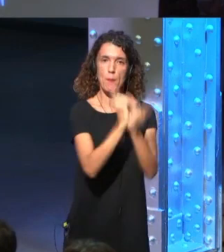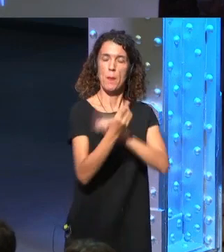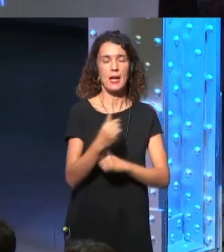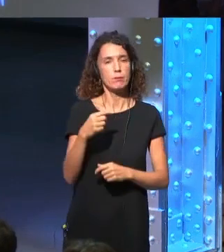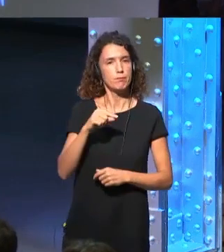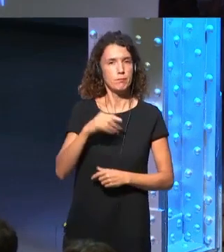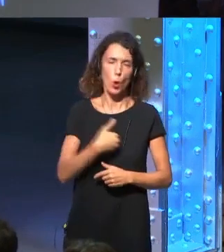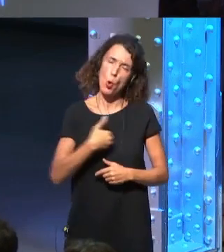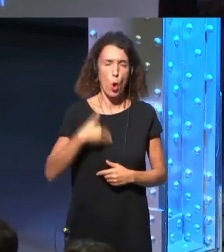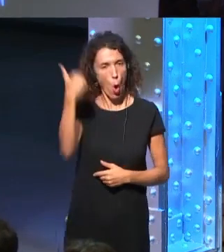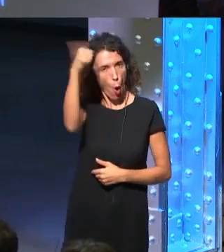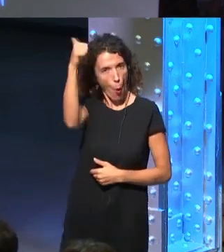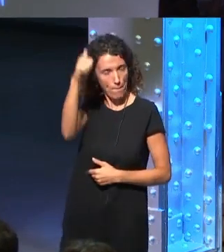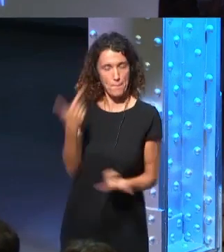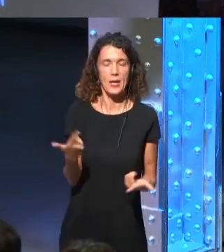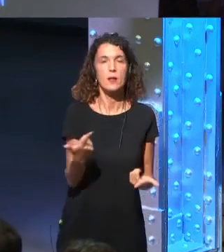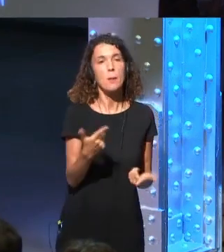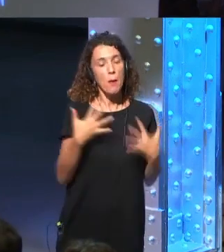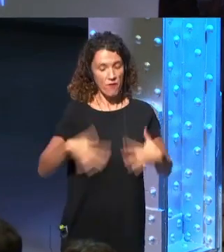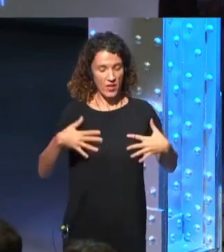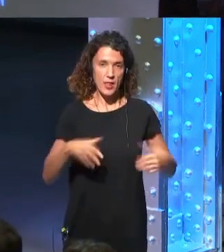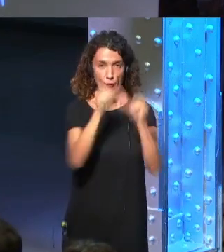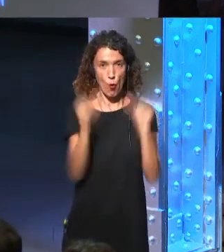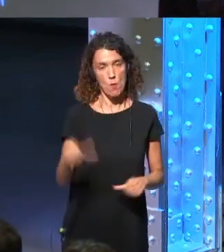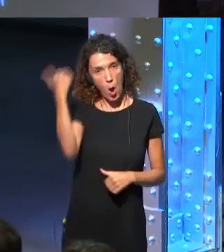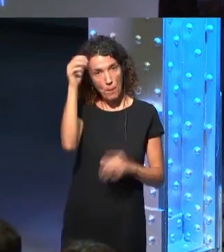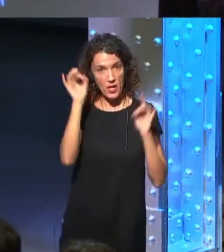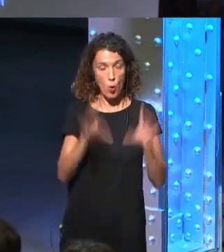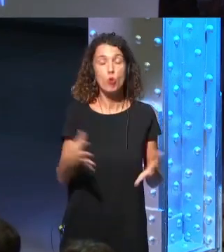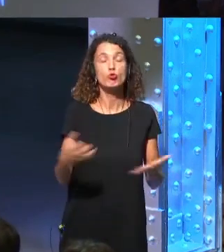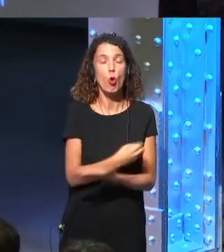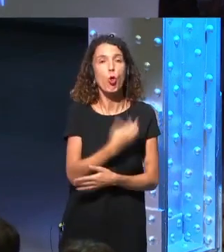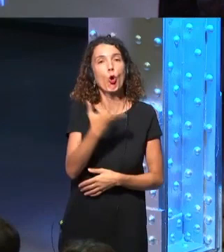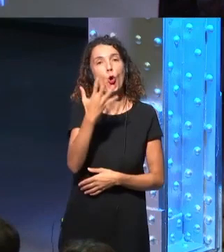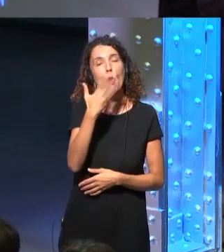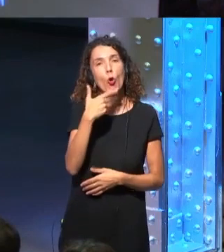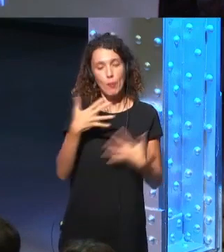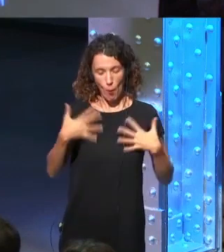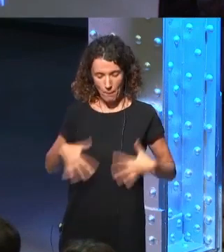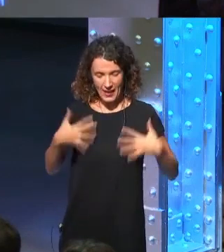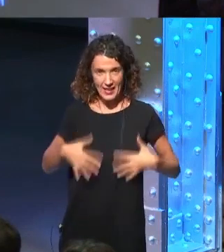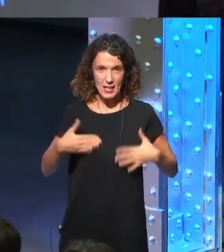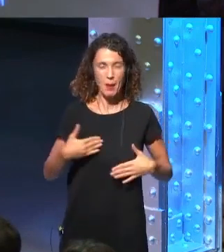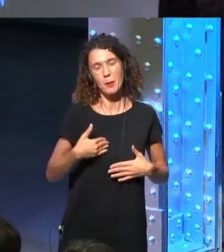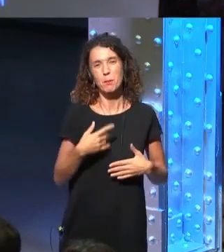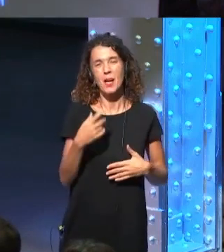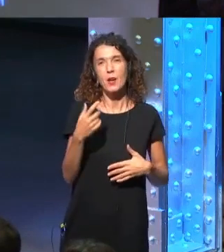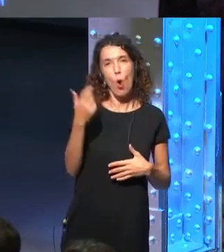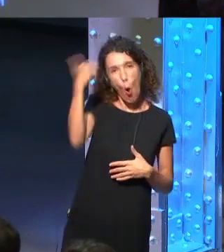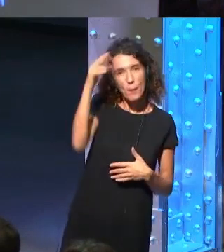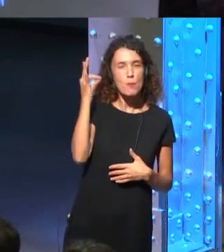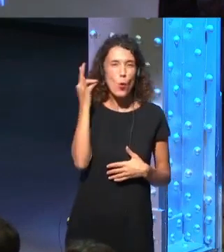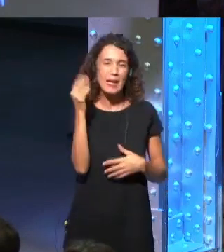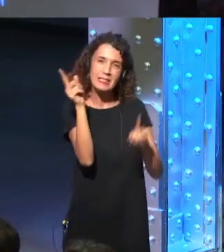Y a menudo también se visten en gran medida como hombres. Y yo creo que todos reconocemos esa vestimenta andrógina que